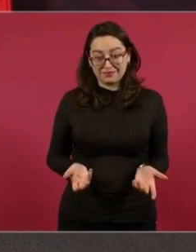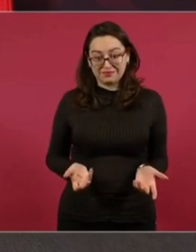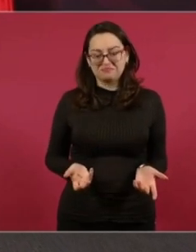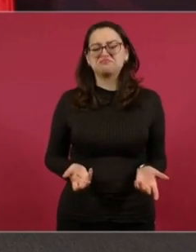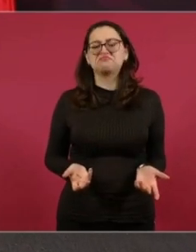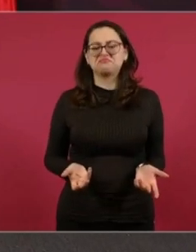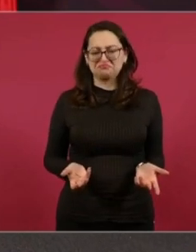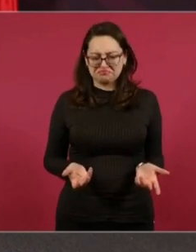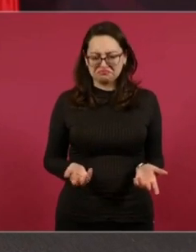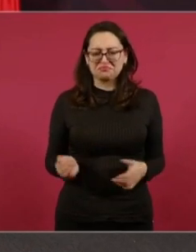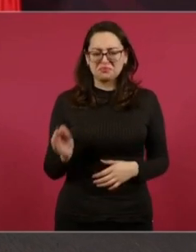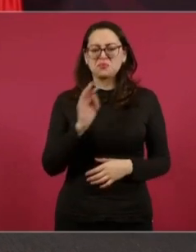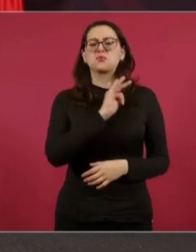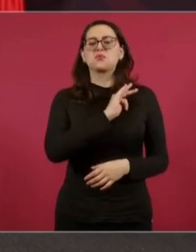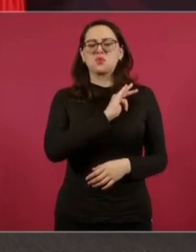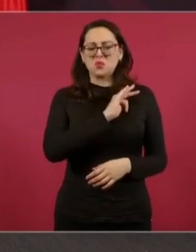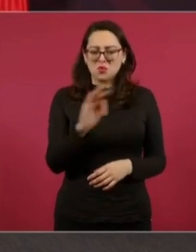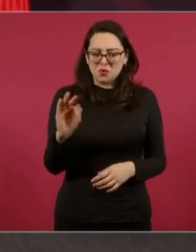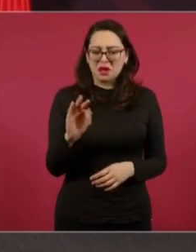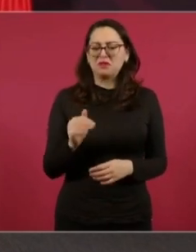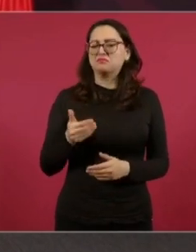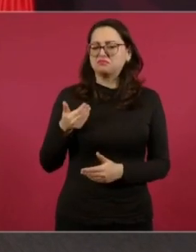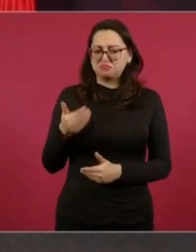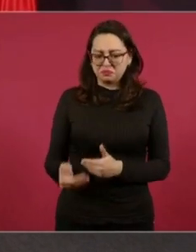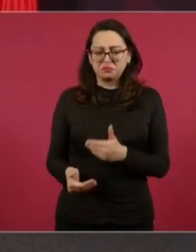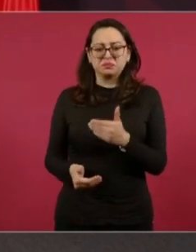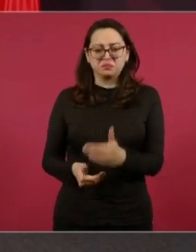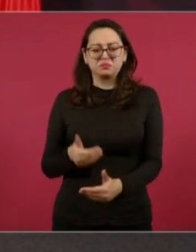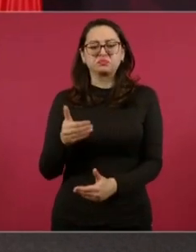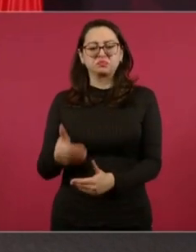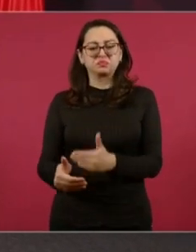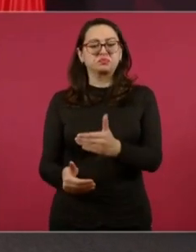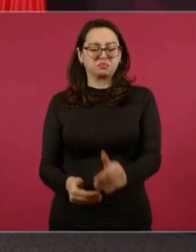Afortunadamente vamos bien, vamos a cerrar bien.